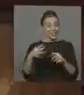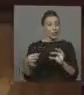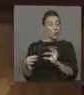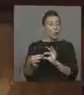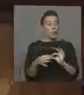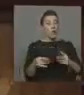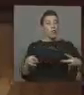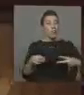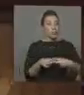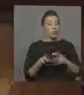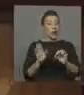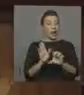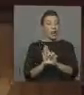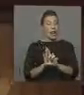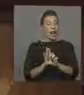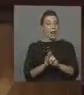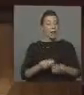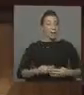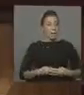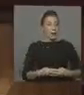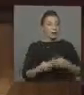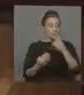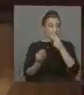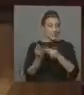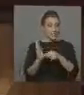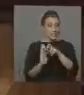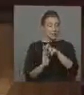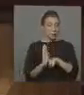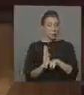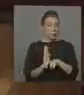del embarazo que el proyecto aborda